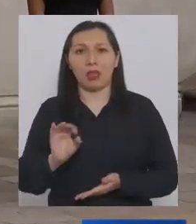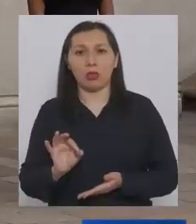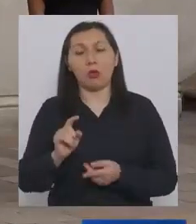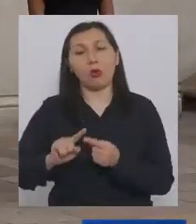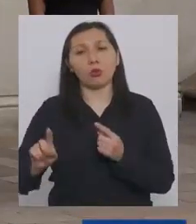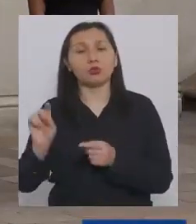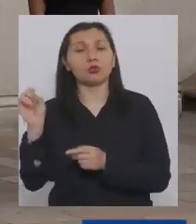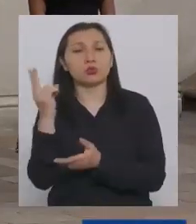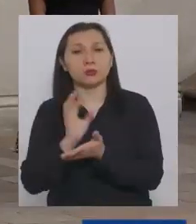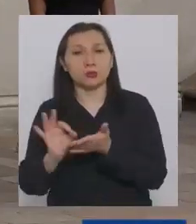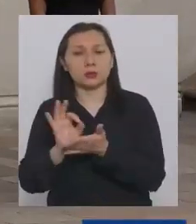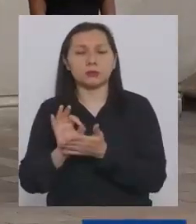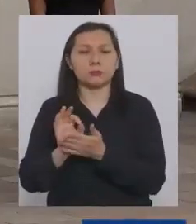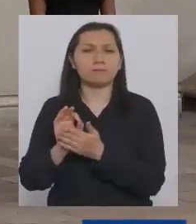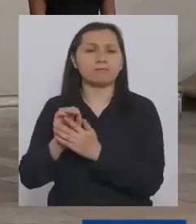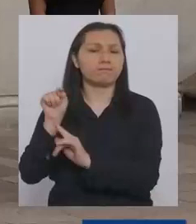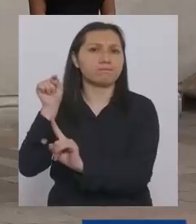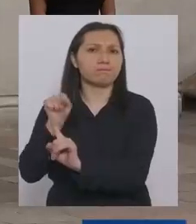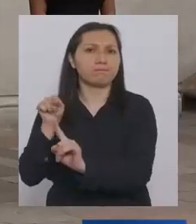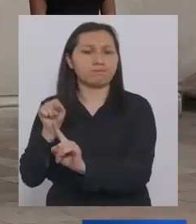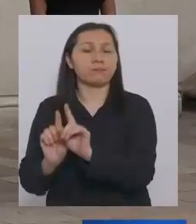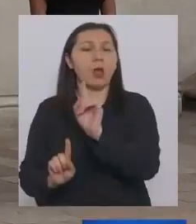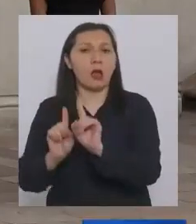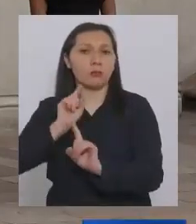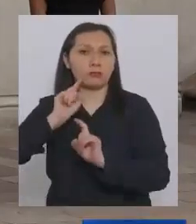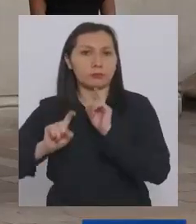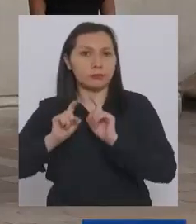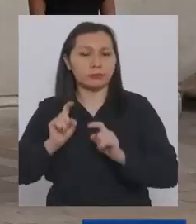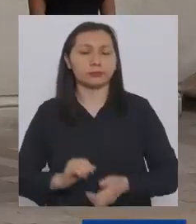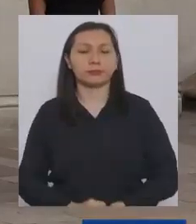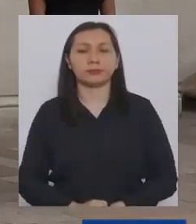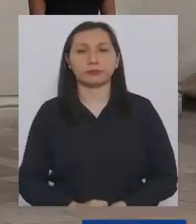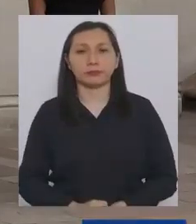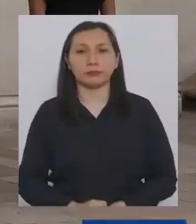algunos subsecretarios que también han sido el foco de algunas críticas.